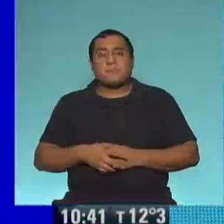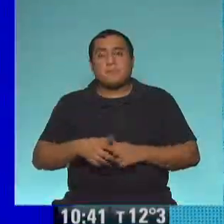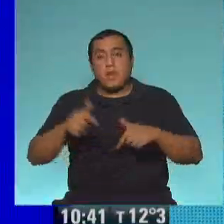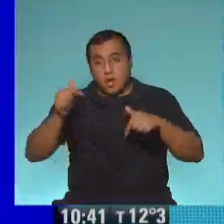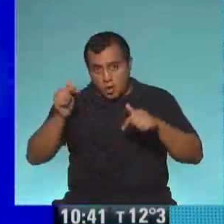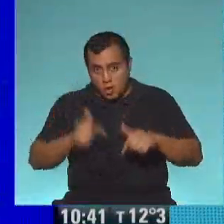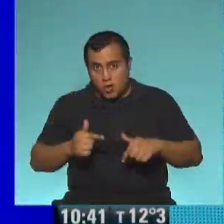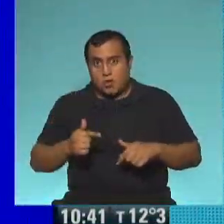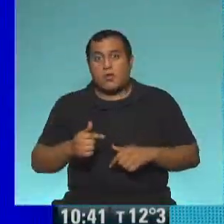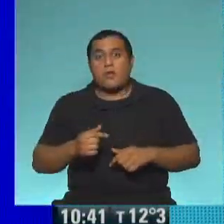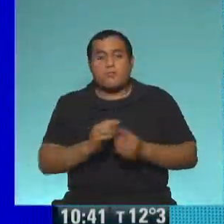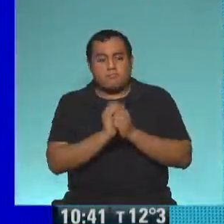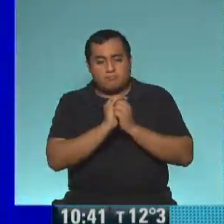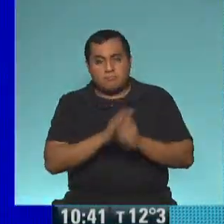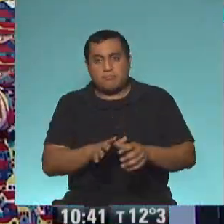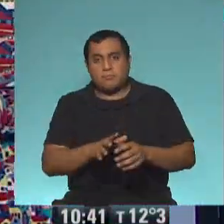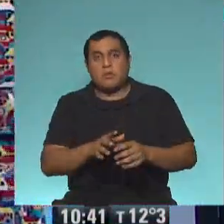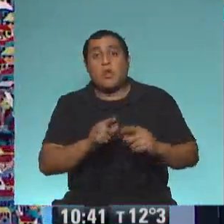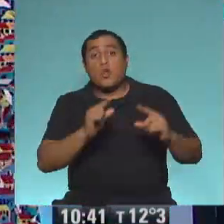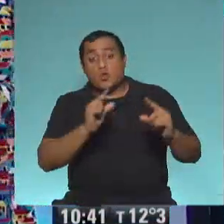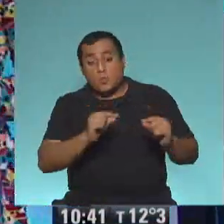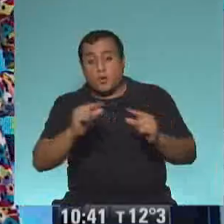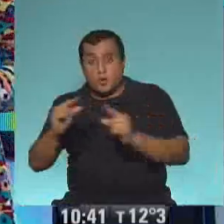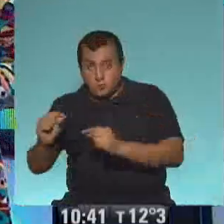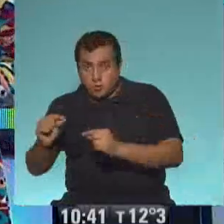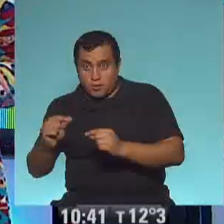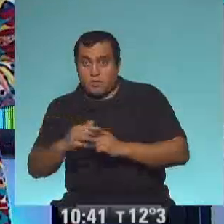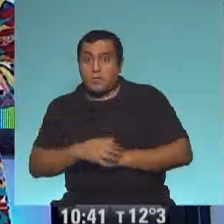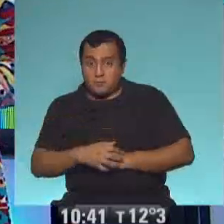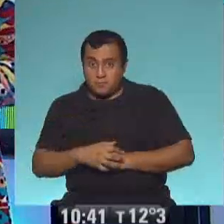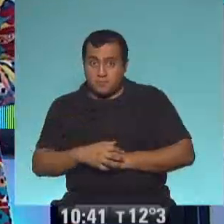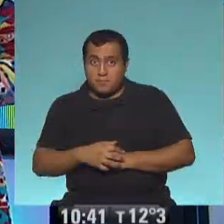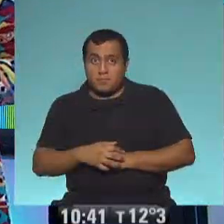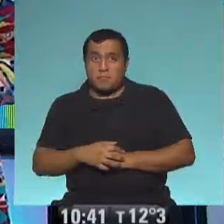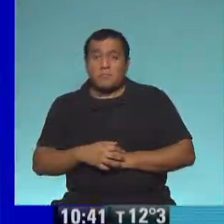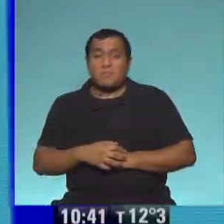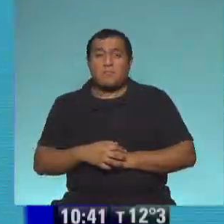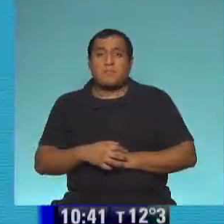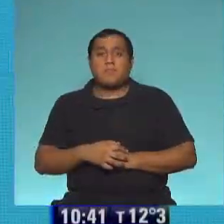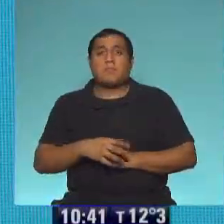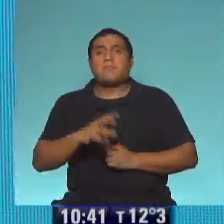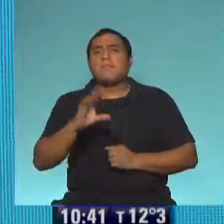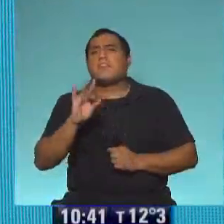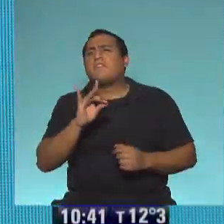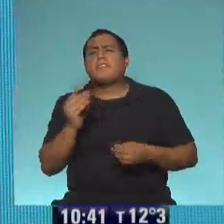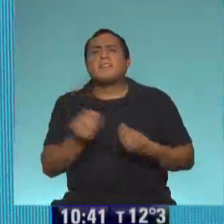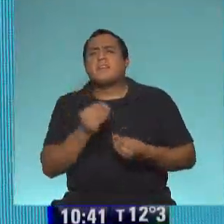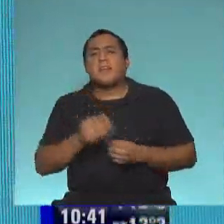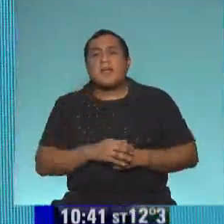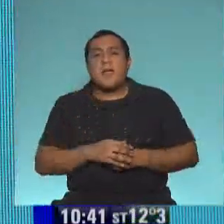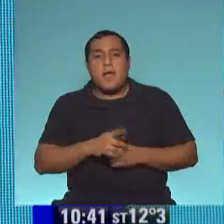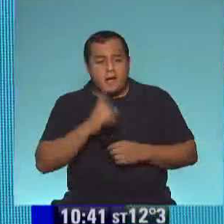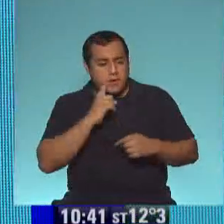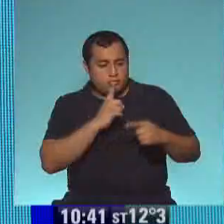vamos a usar los dos dados con números. Perfecto. Y lo difícil de este juego es que vamos a tener que sumar